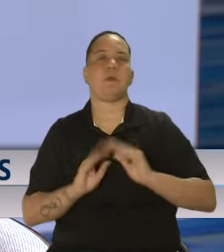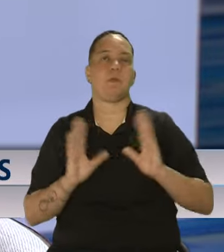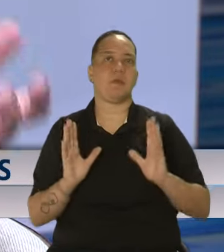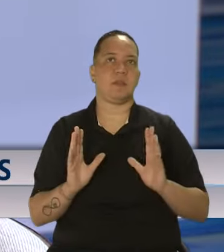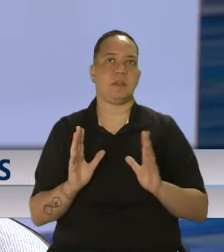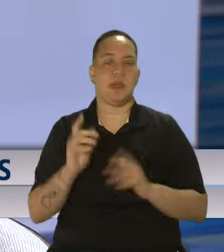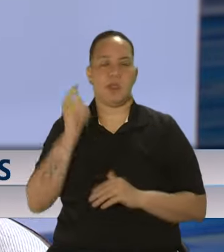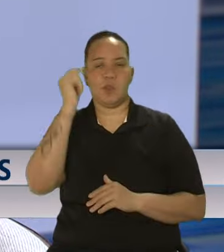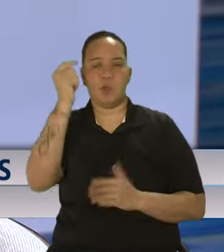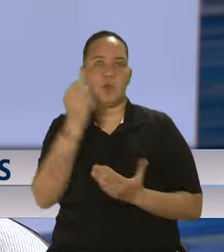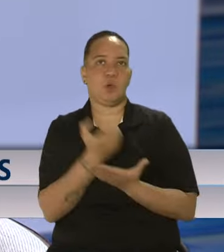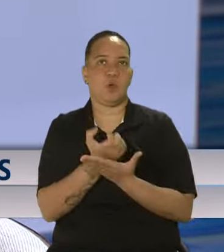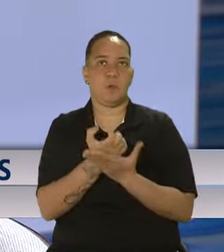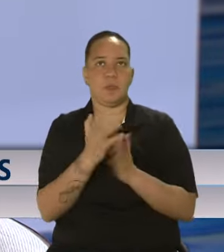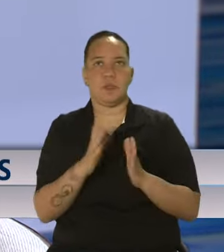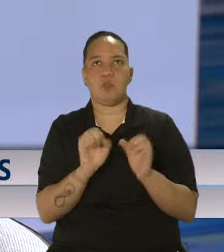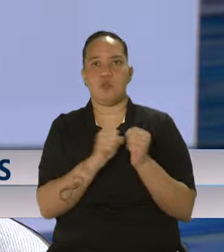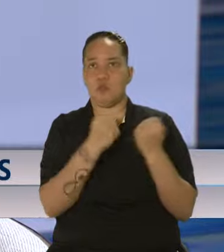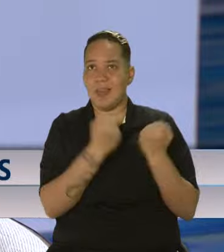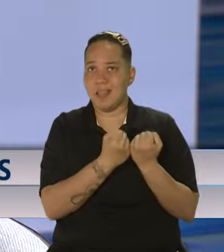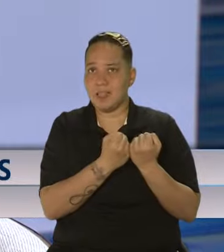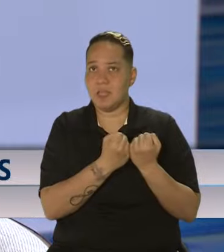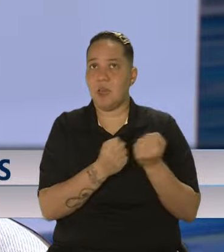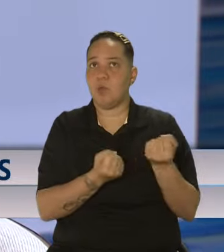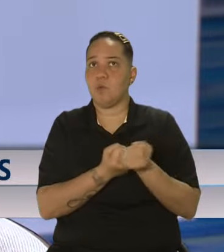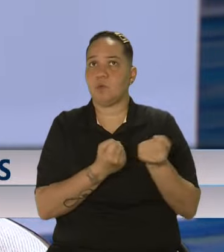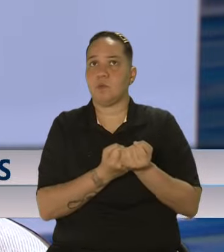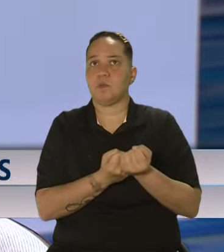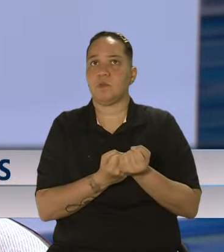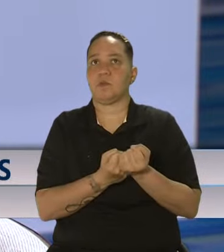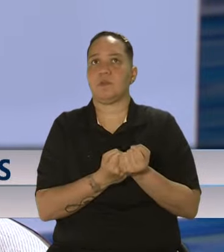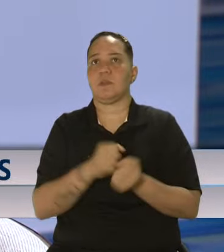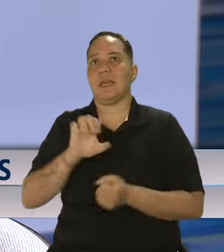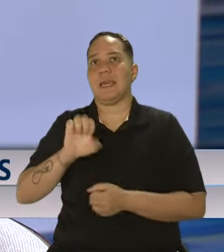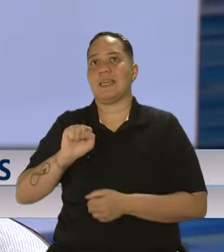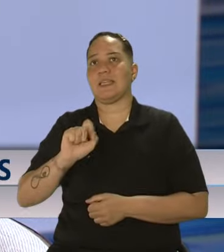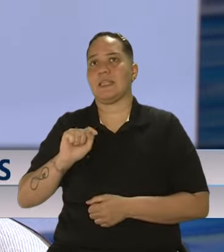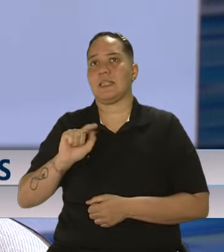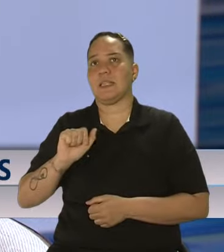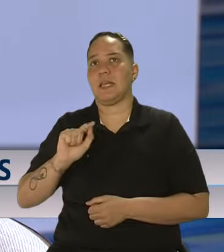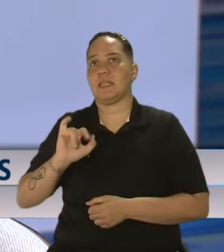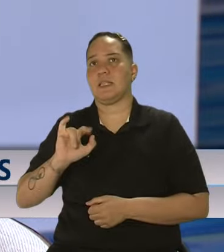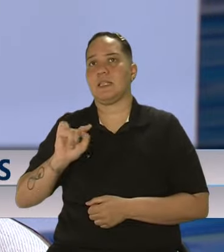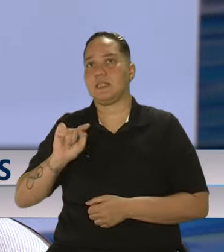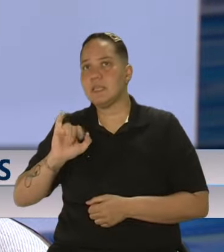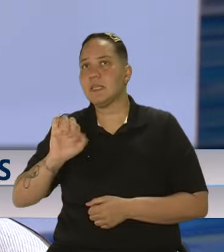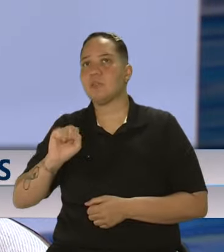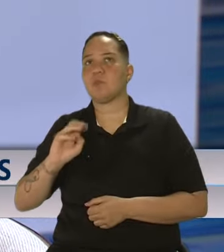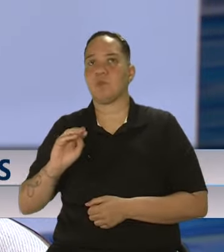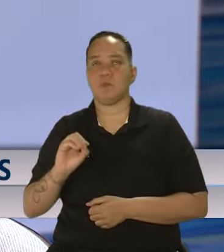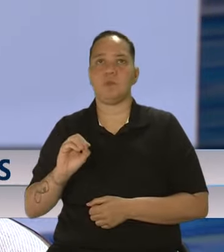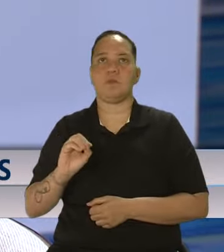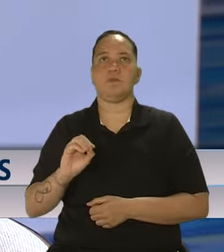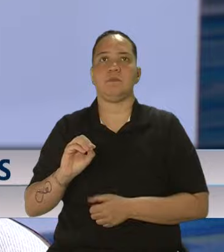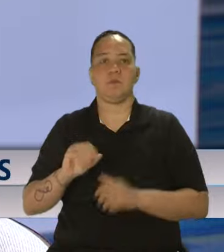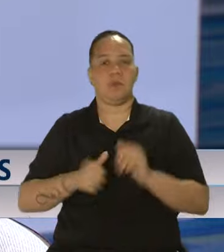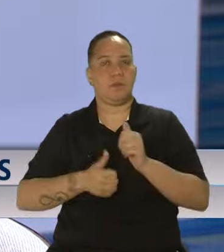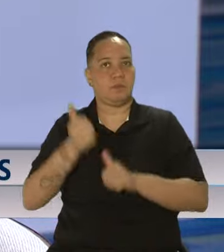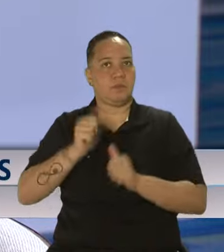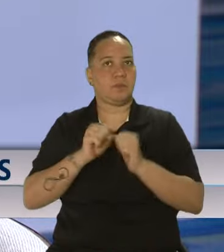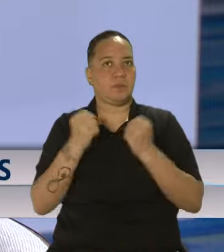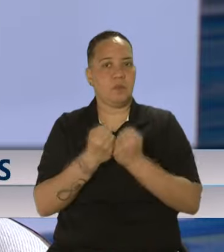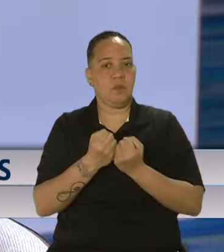teóricos y economistas socialistas que abogan por el estatismo concediéndole una mayor preponderancia social